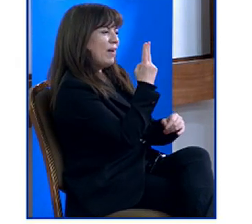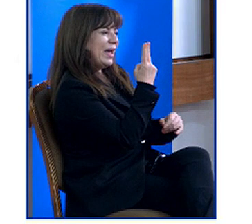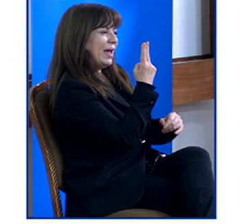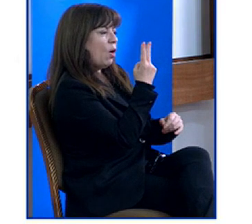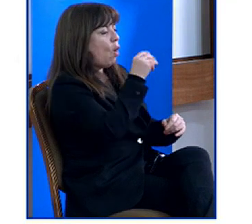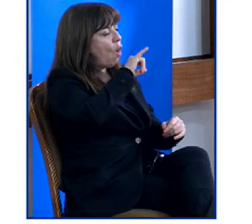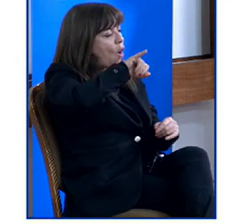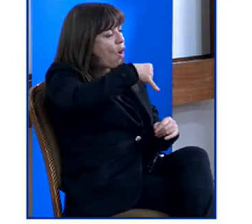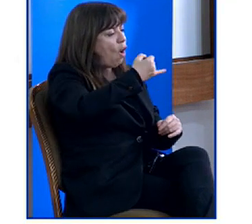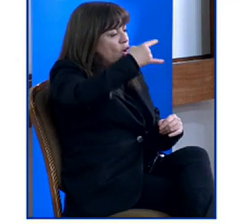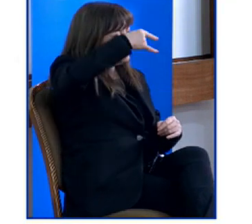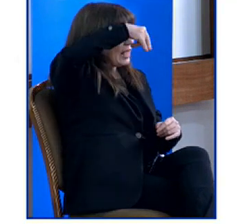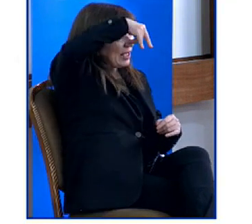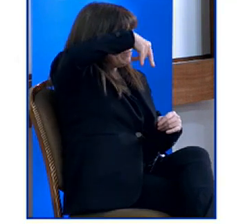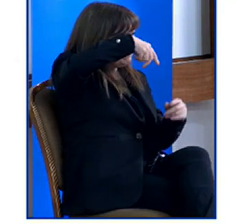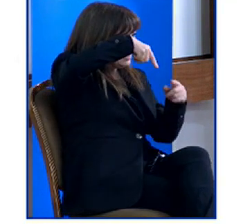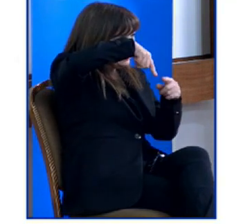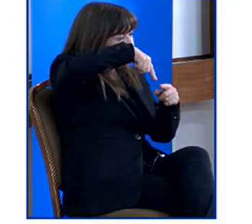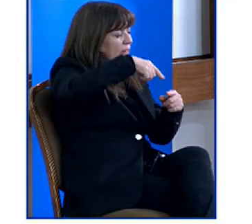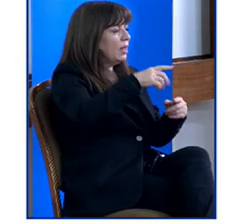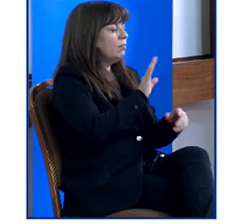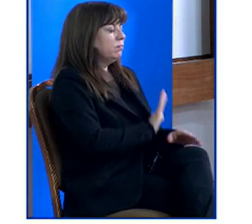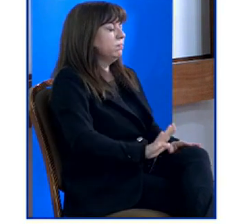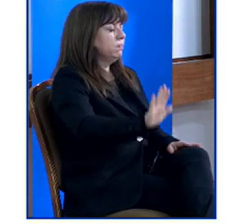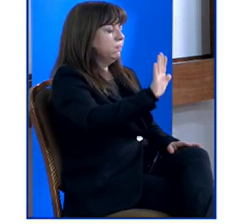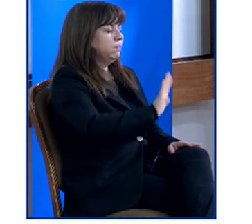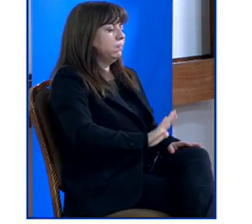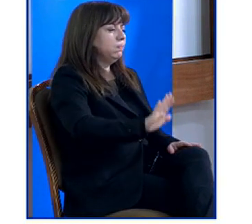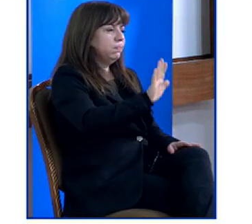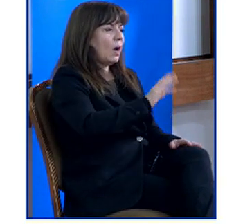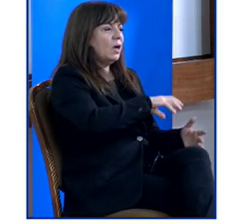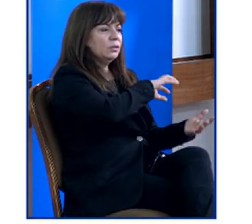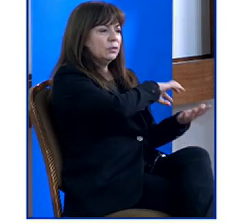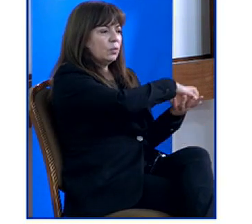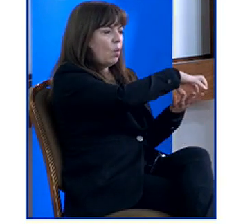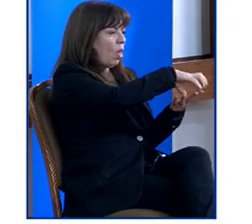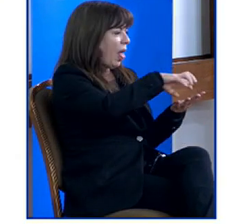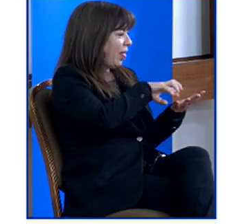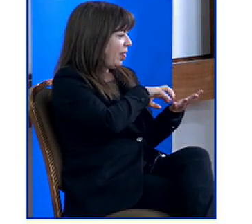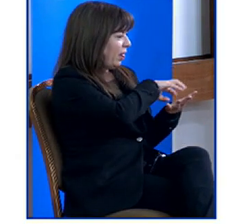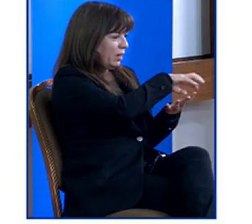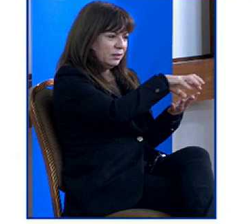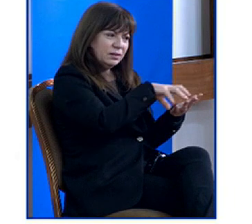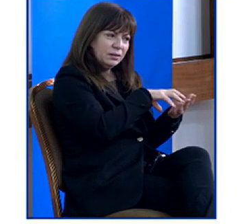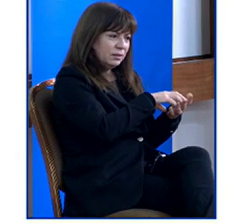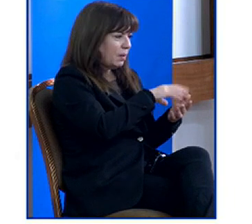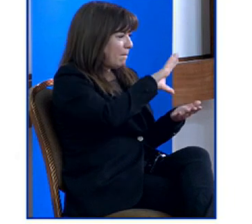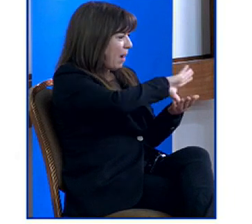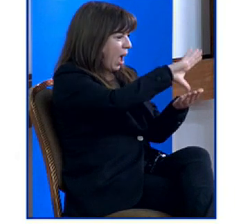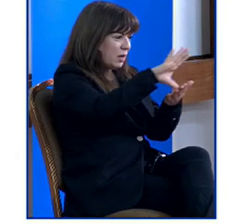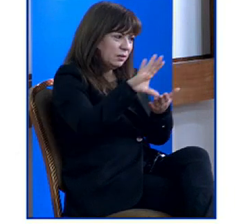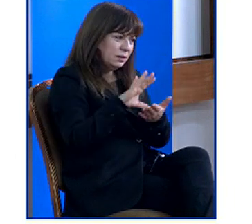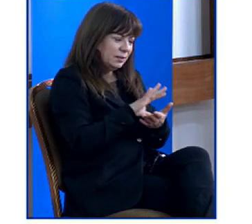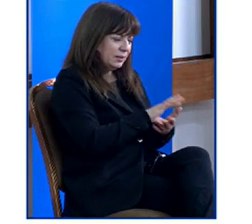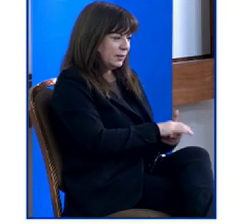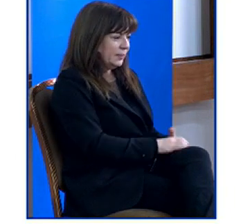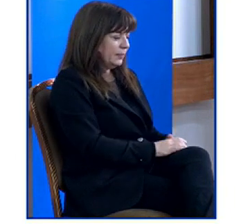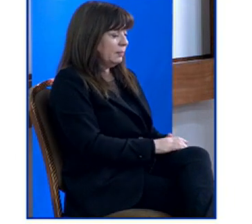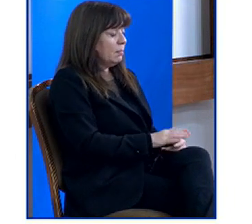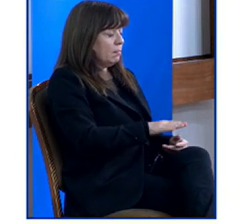J invertida, se mantiene en todas las ciudades, en todos los países. Lo que sucede es que en